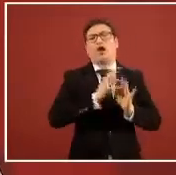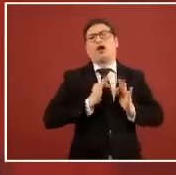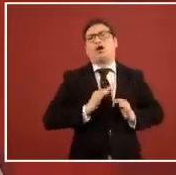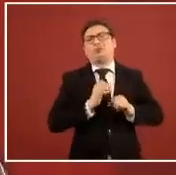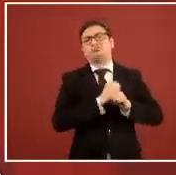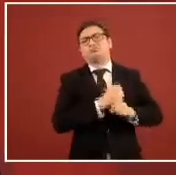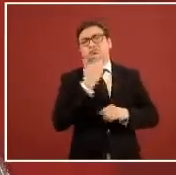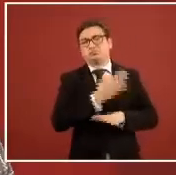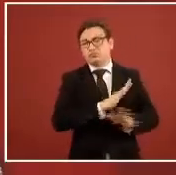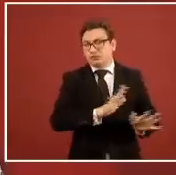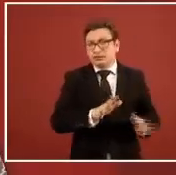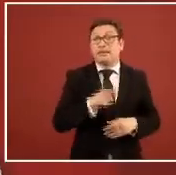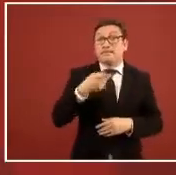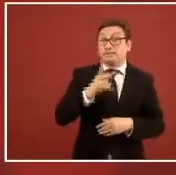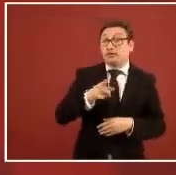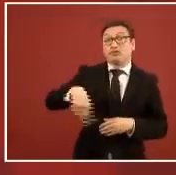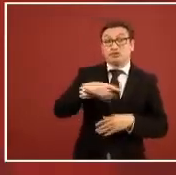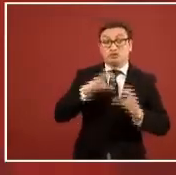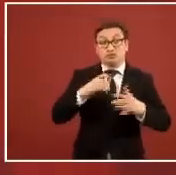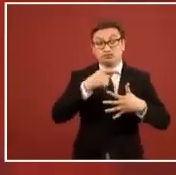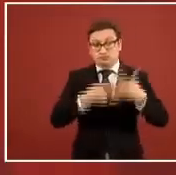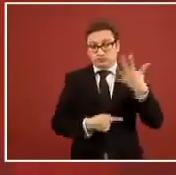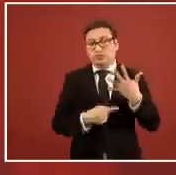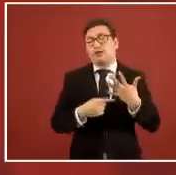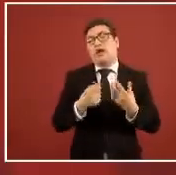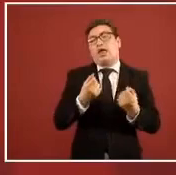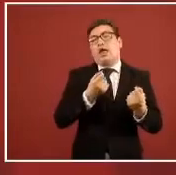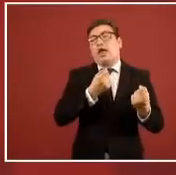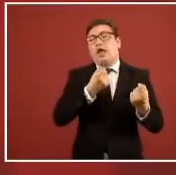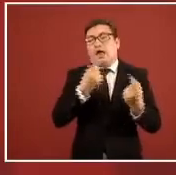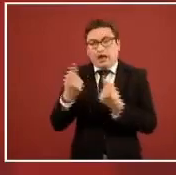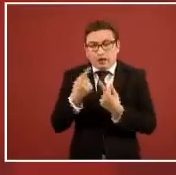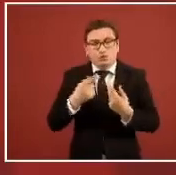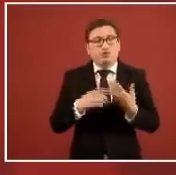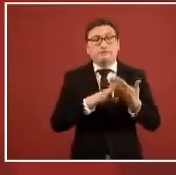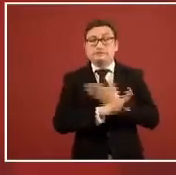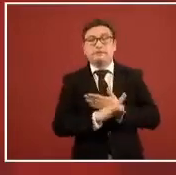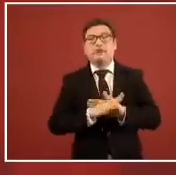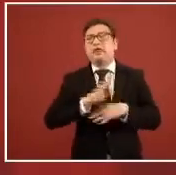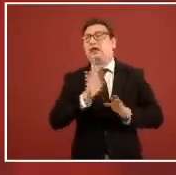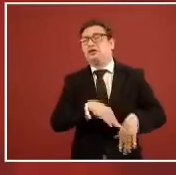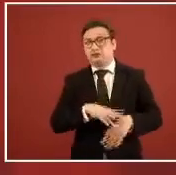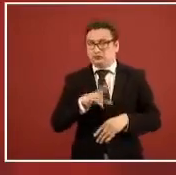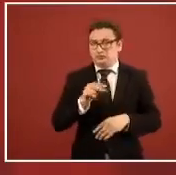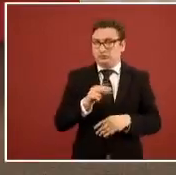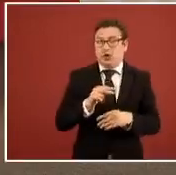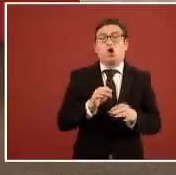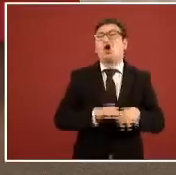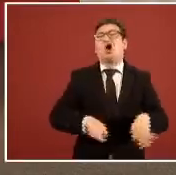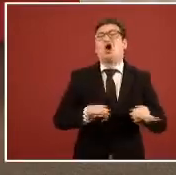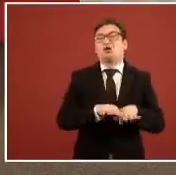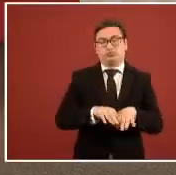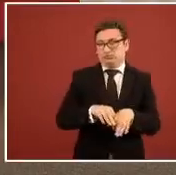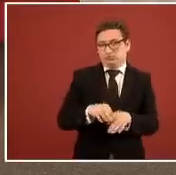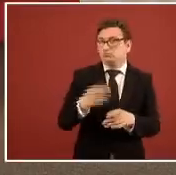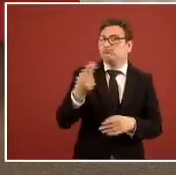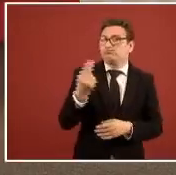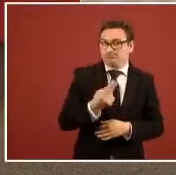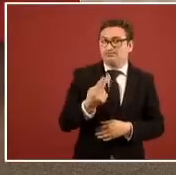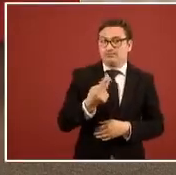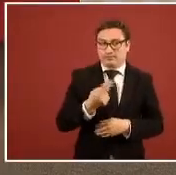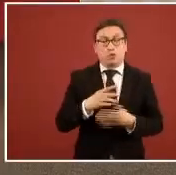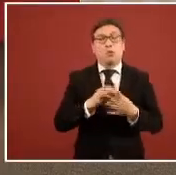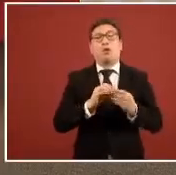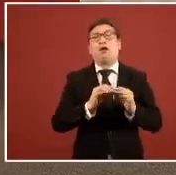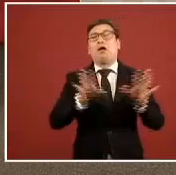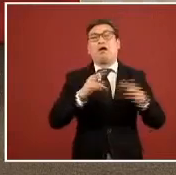precaución, algunas que hemos desestimado como no tan útiles o no tan